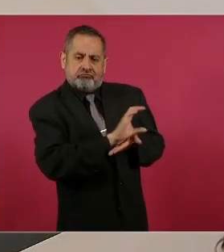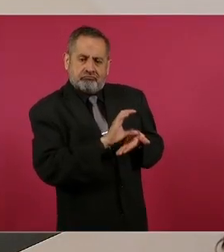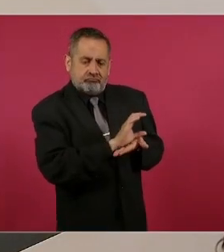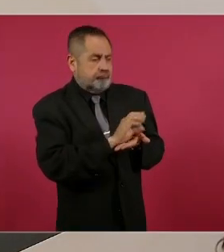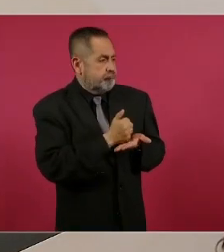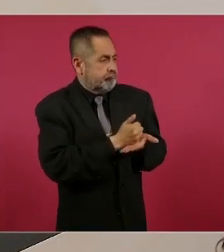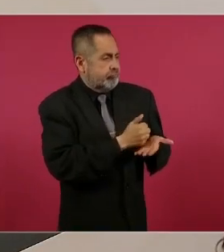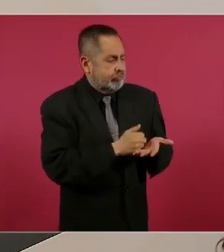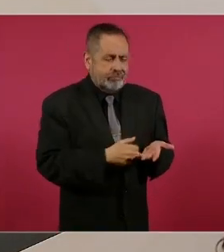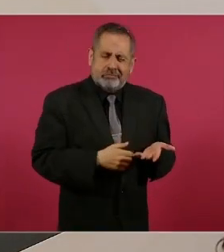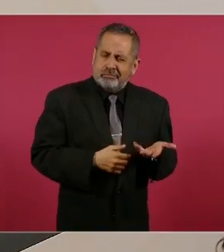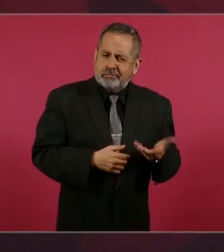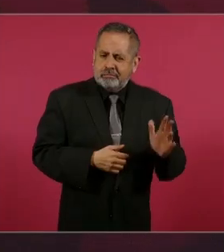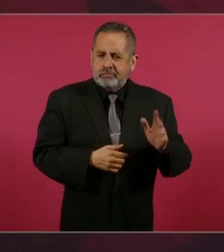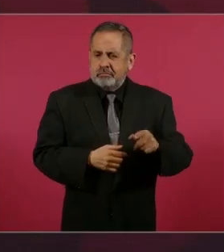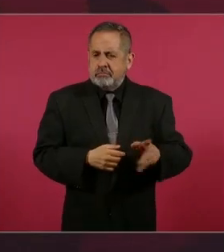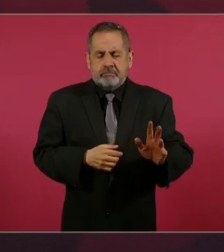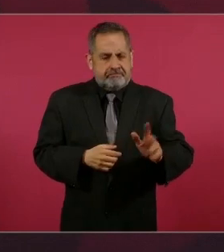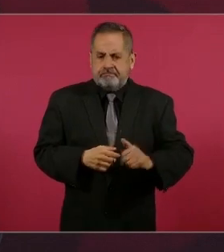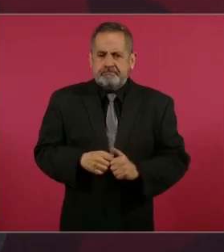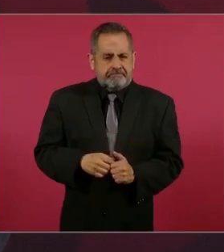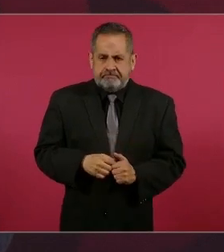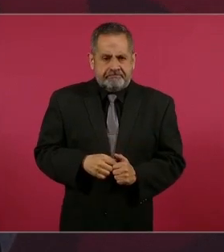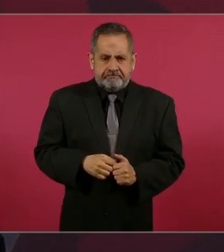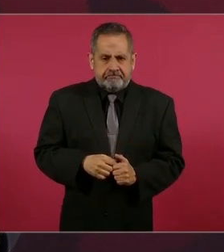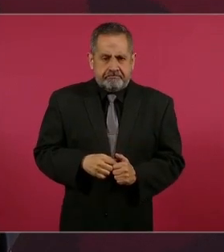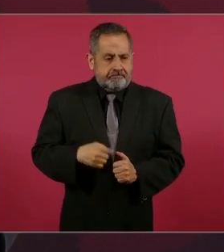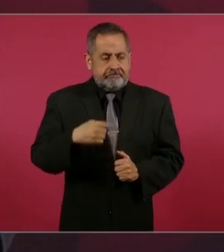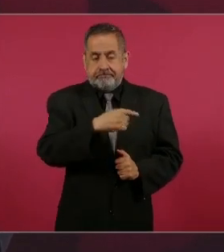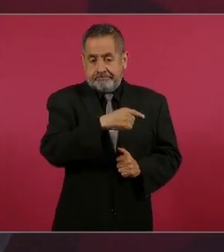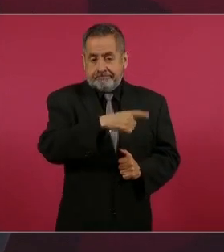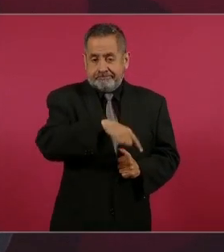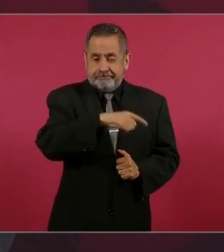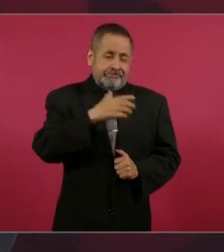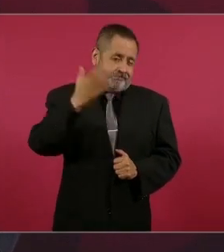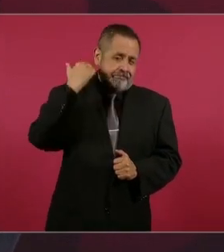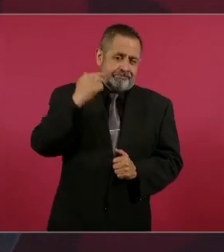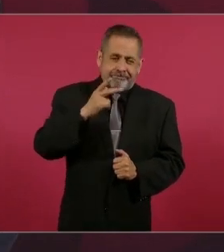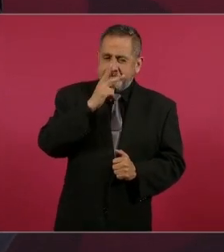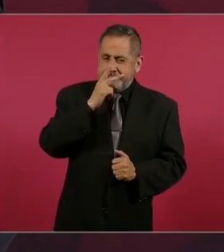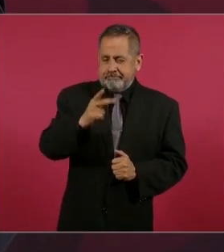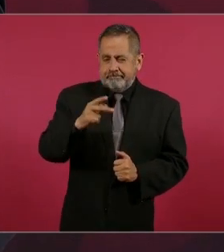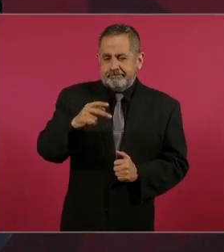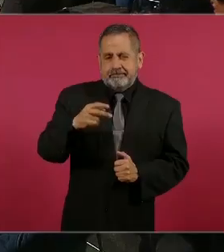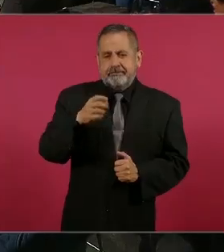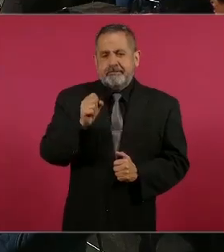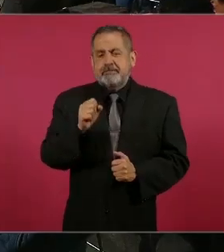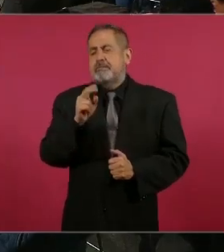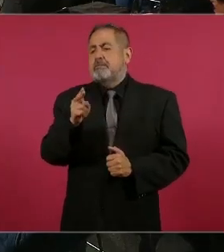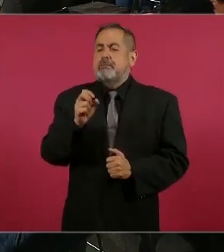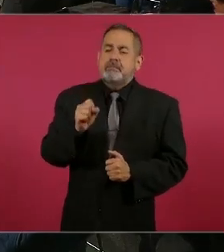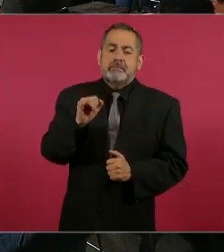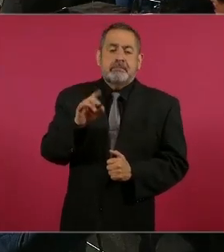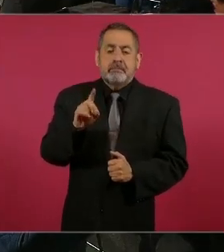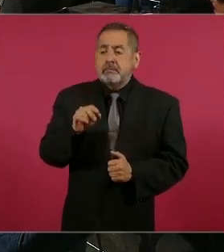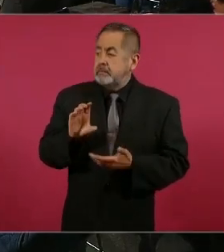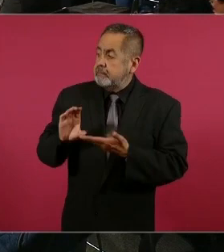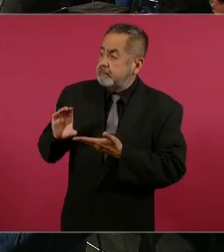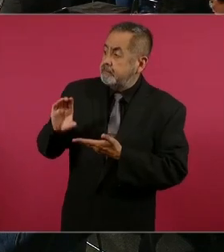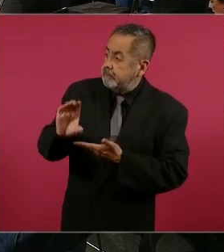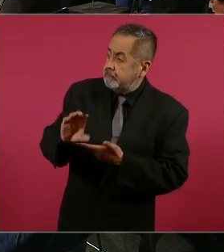tecnocrático neoliberal se había cancelado el uso de la palabra